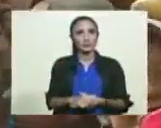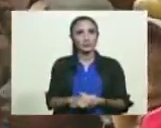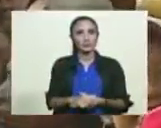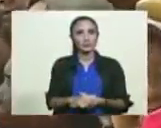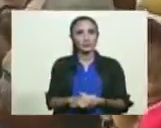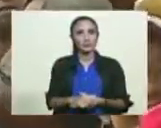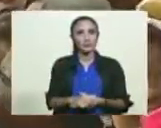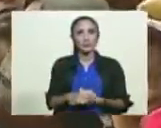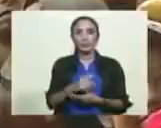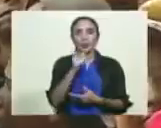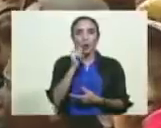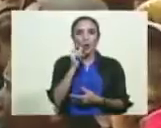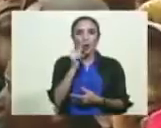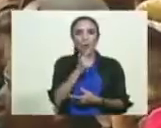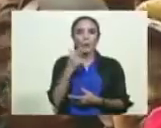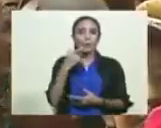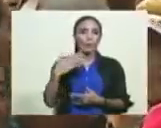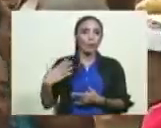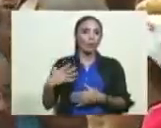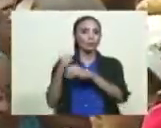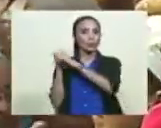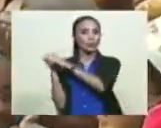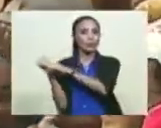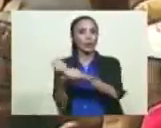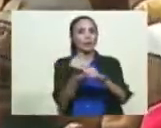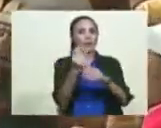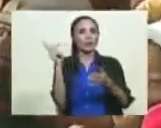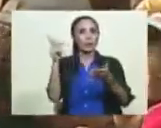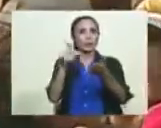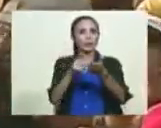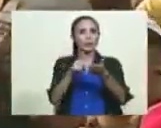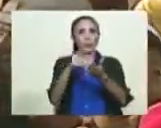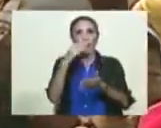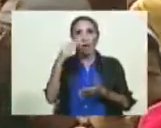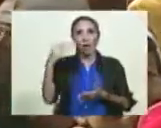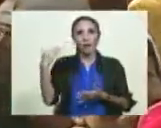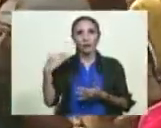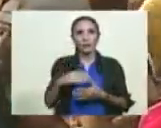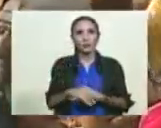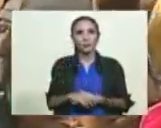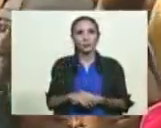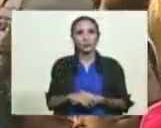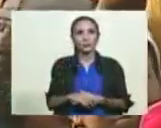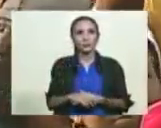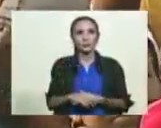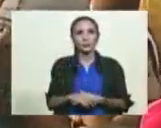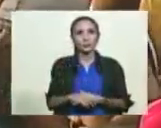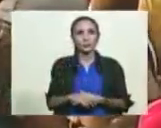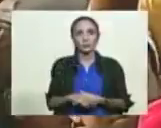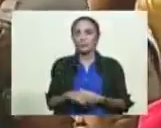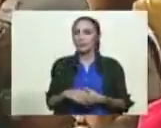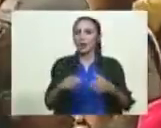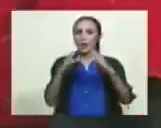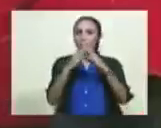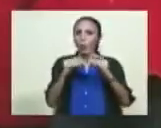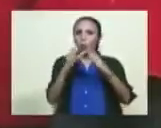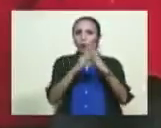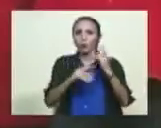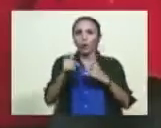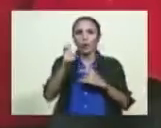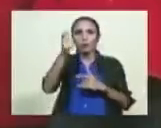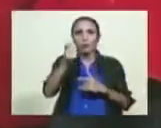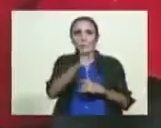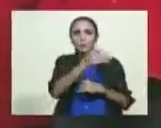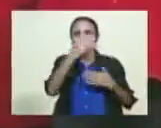de la familia Escobar. Un saludo a la familia Escobar, allá en la sabana, chuspa, toda sana.